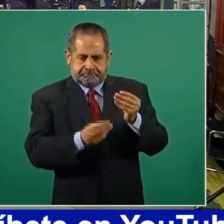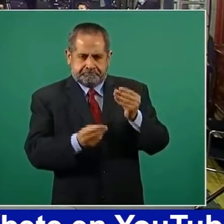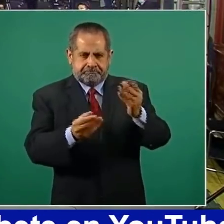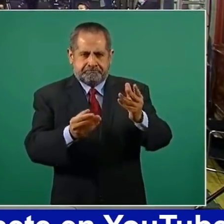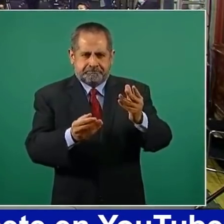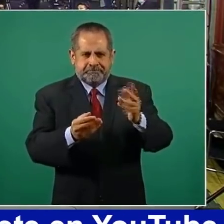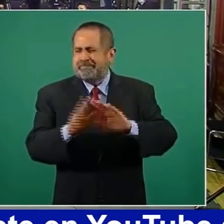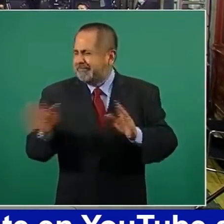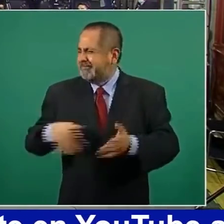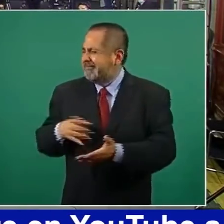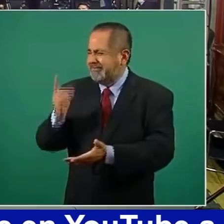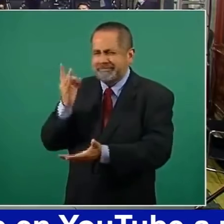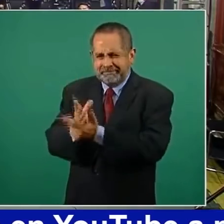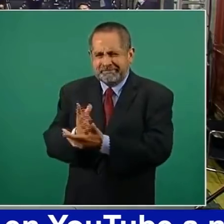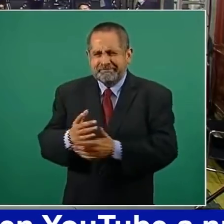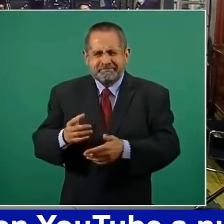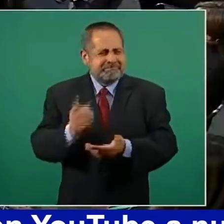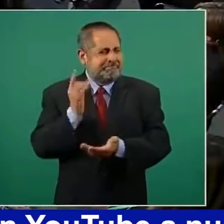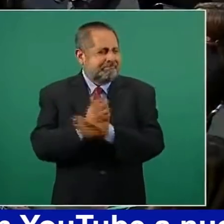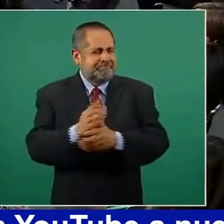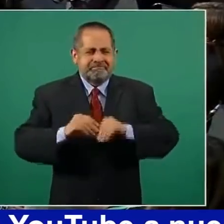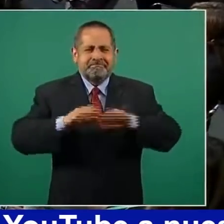de una vez, sí,